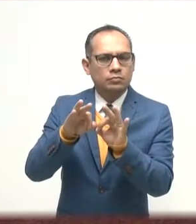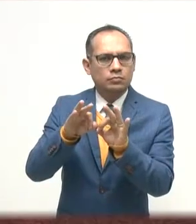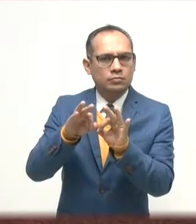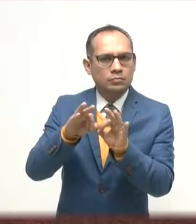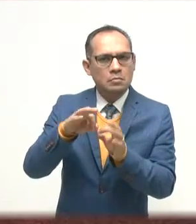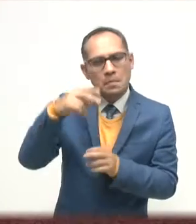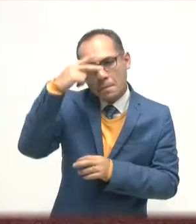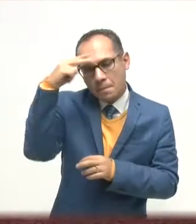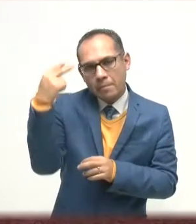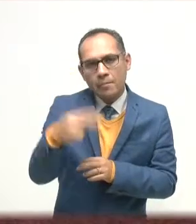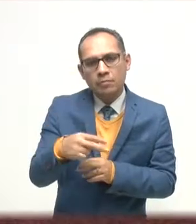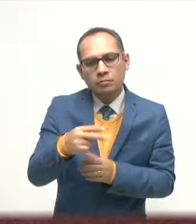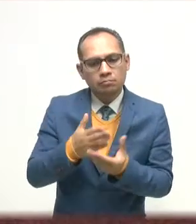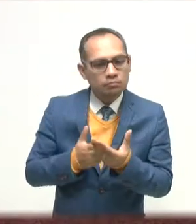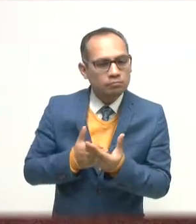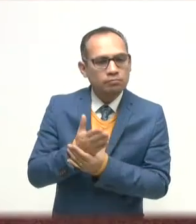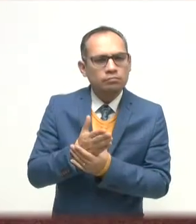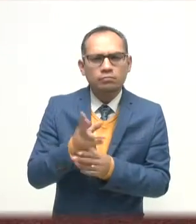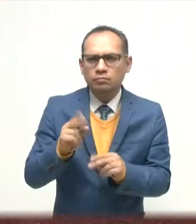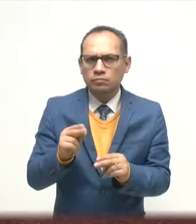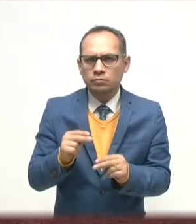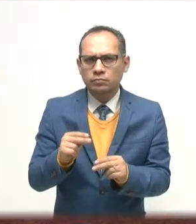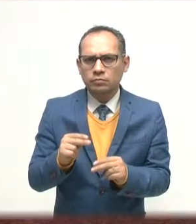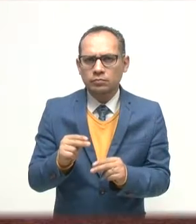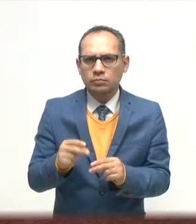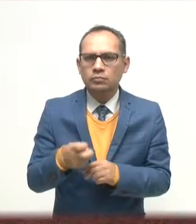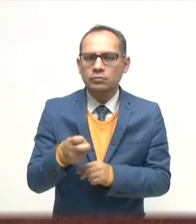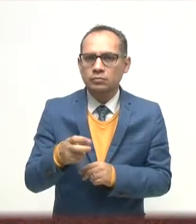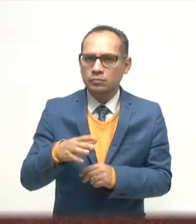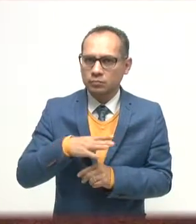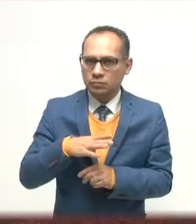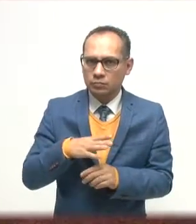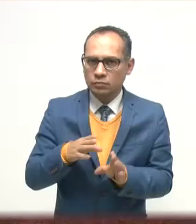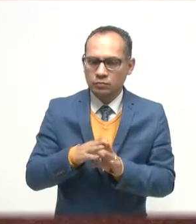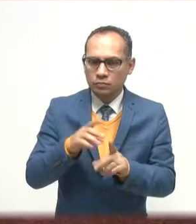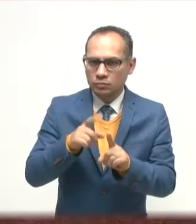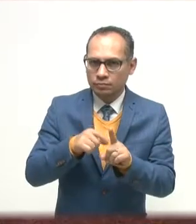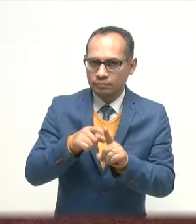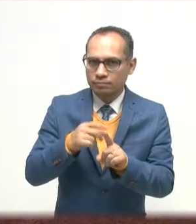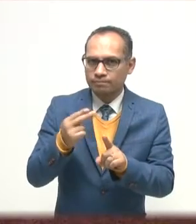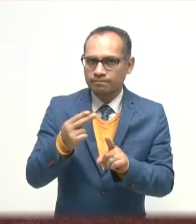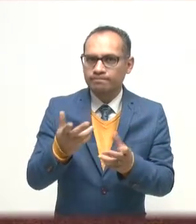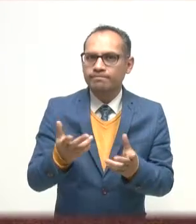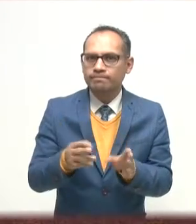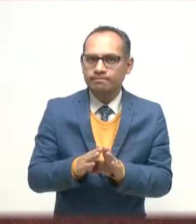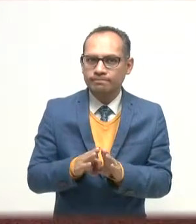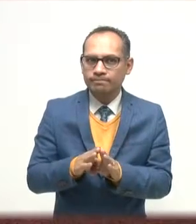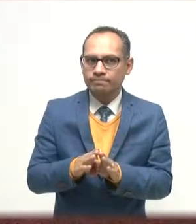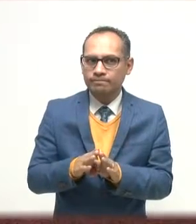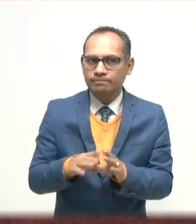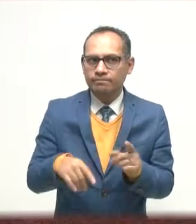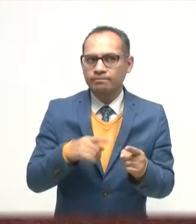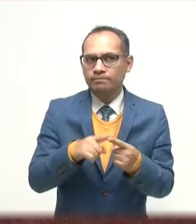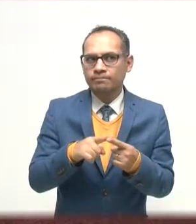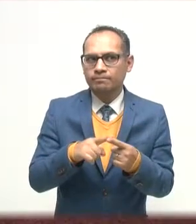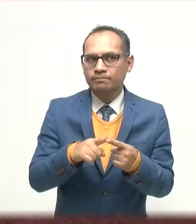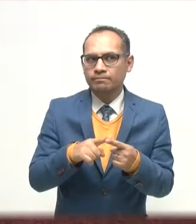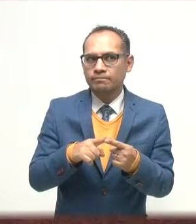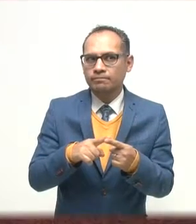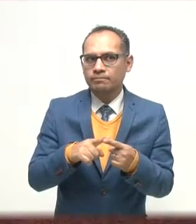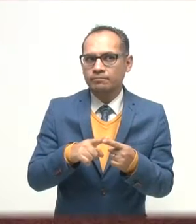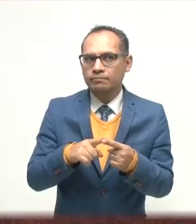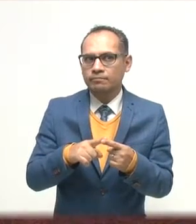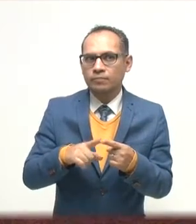intervenir en los asuntos de venezuela y si vamos a criticar a todos pues también va a venir el primer ministro de corea del norte